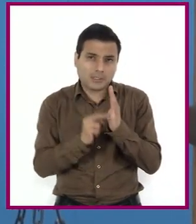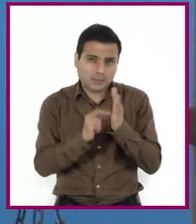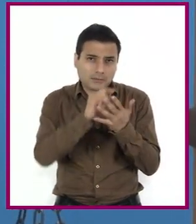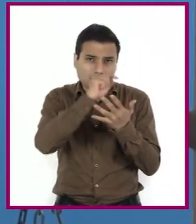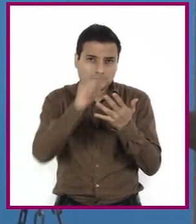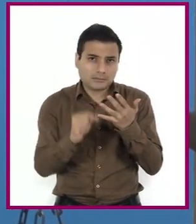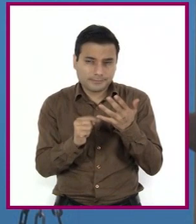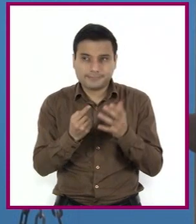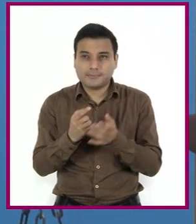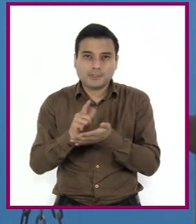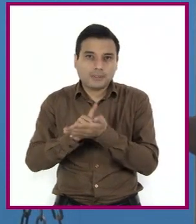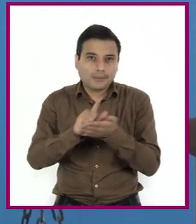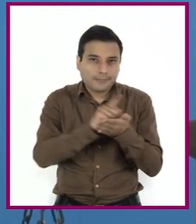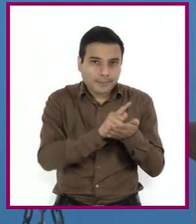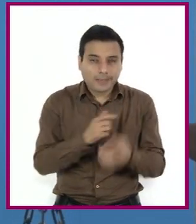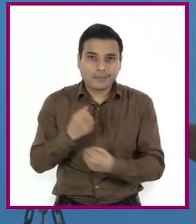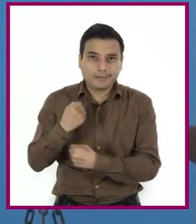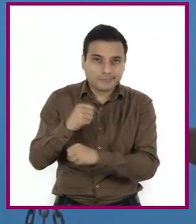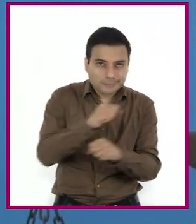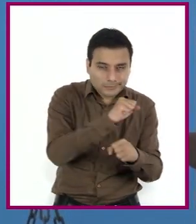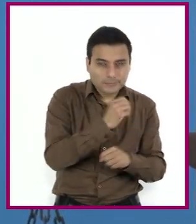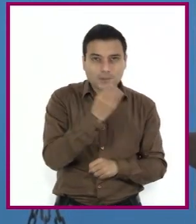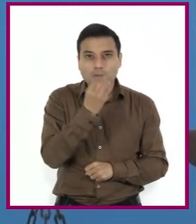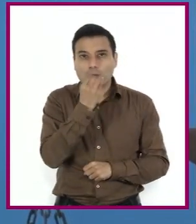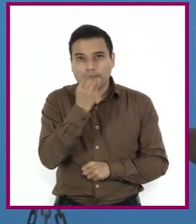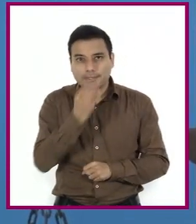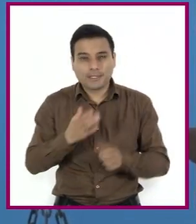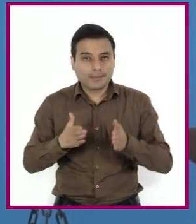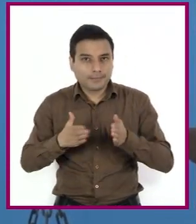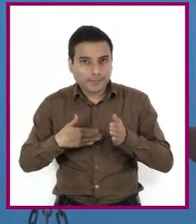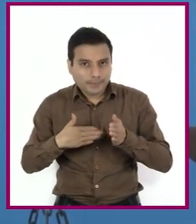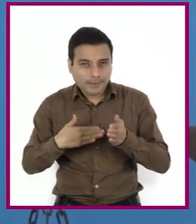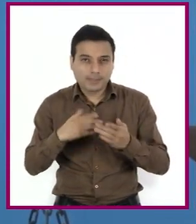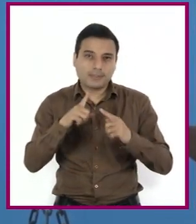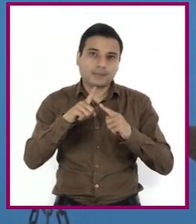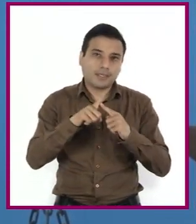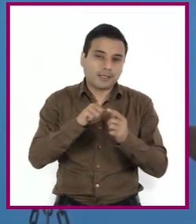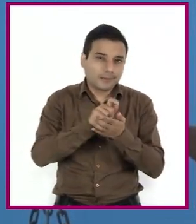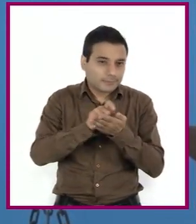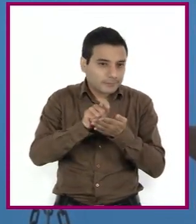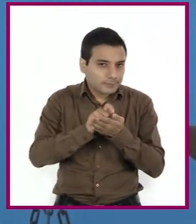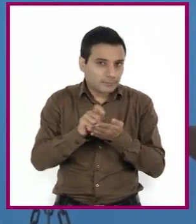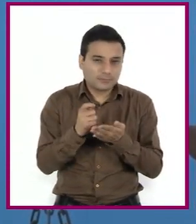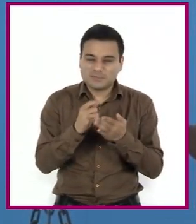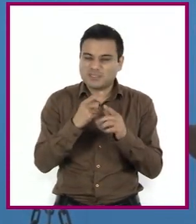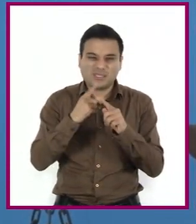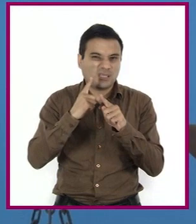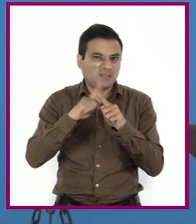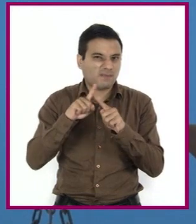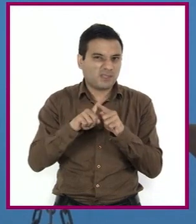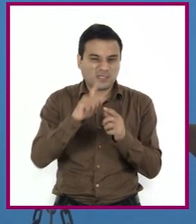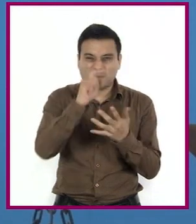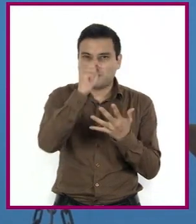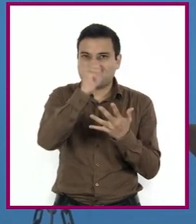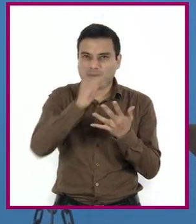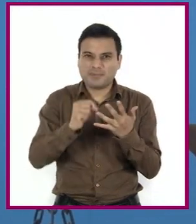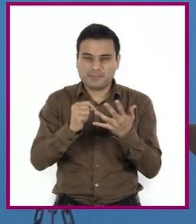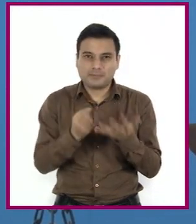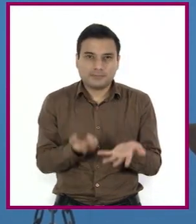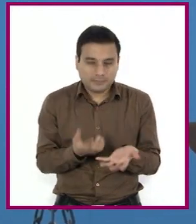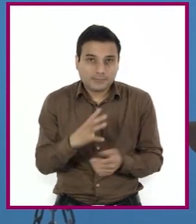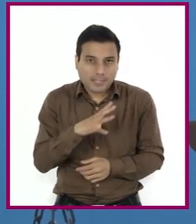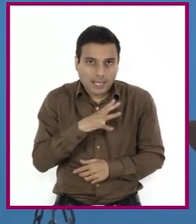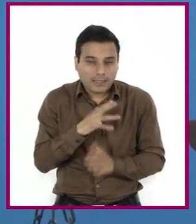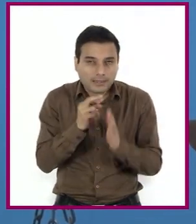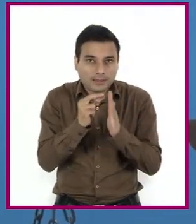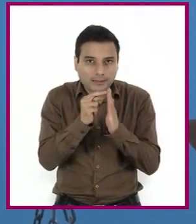como los quehaceres, hacer la comida, realizar las tareas escolares. Todo ello significa un conocimiento de reglas que